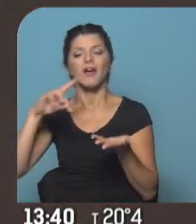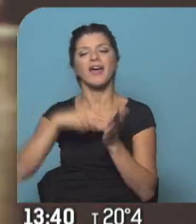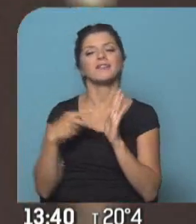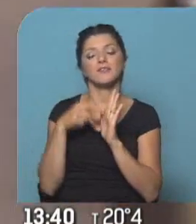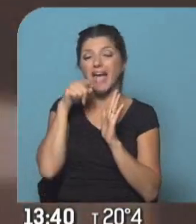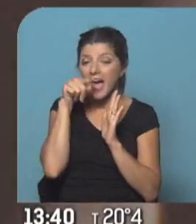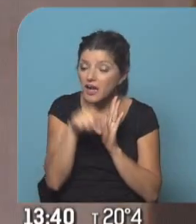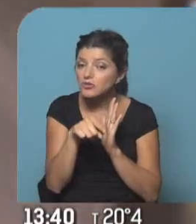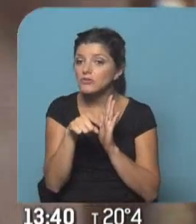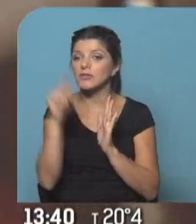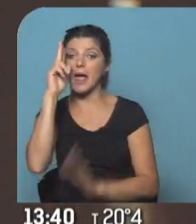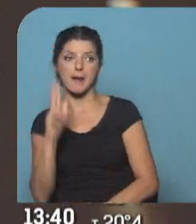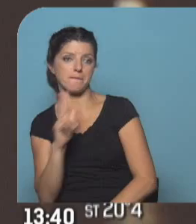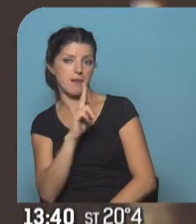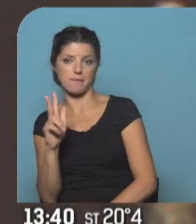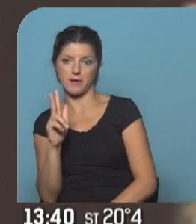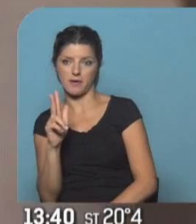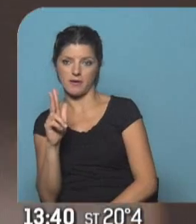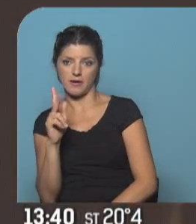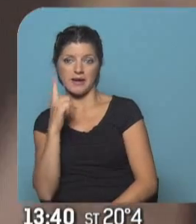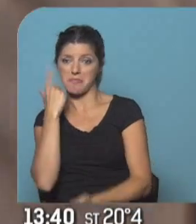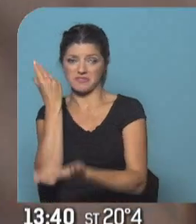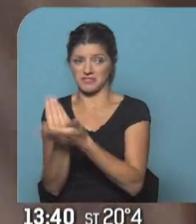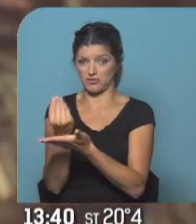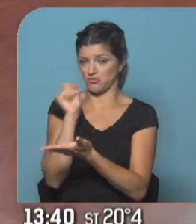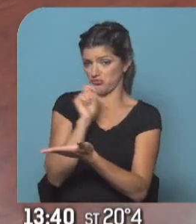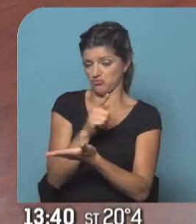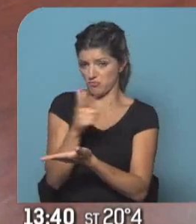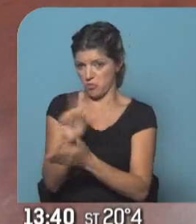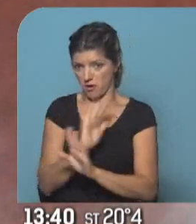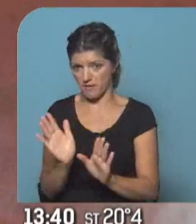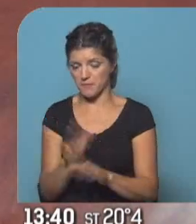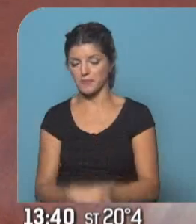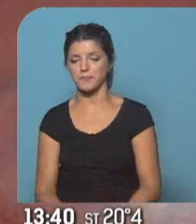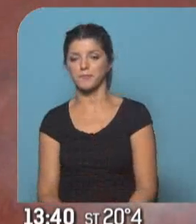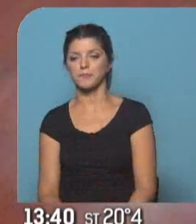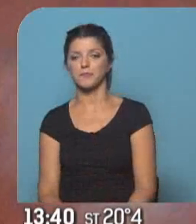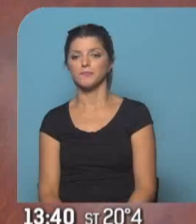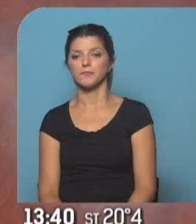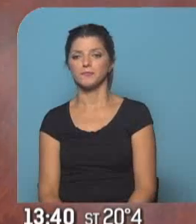momento el Papa Bergoglio no los representa. Nos vamos a una pausa, ya volvemos.